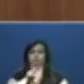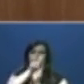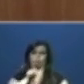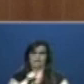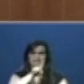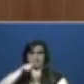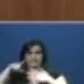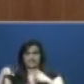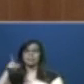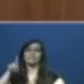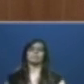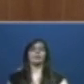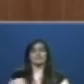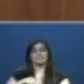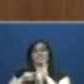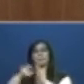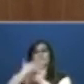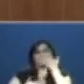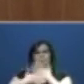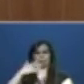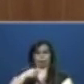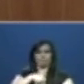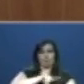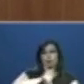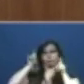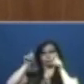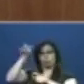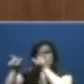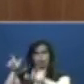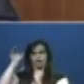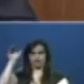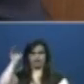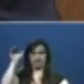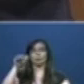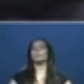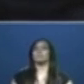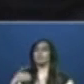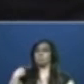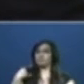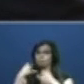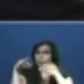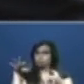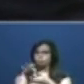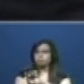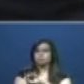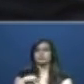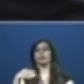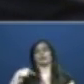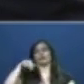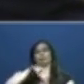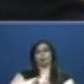mixto del español para extranjeros y en estos días se presenta en el marco del congreso del español que se Está celebrando en